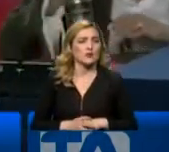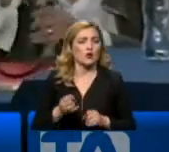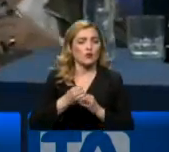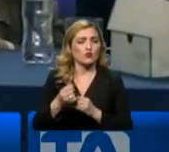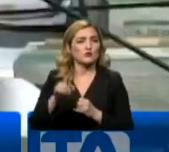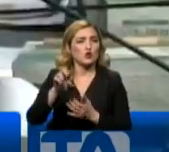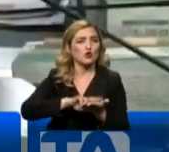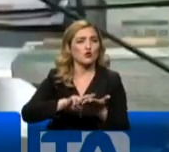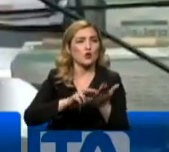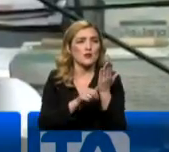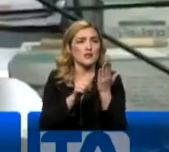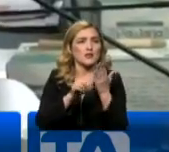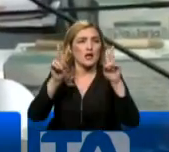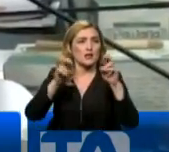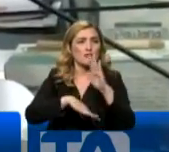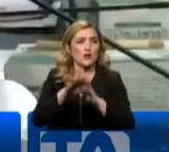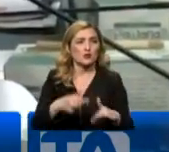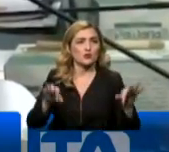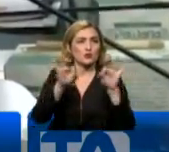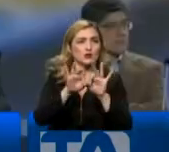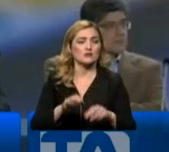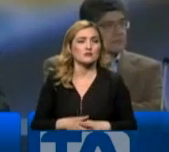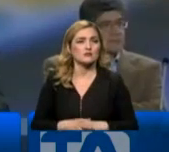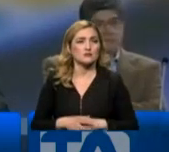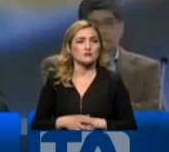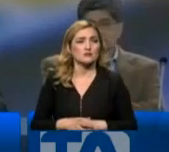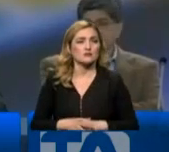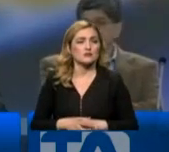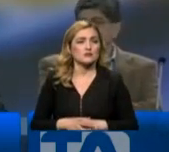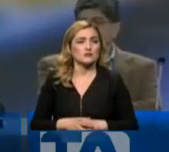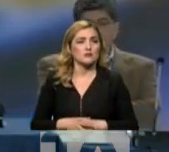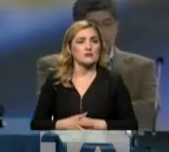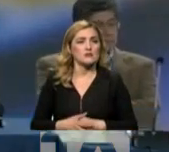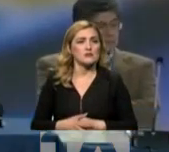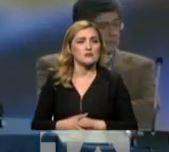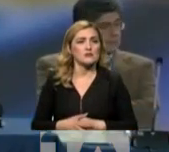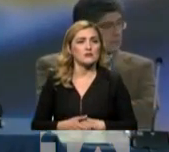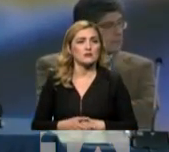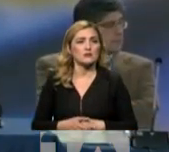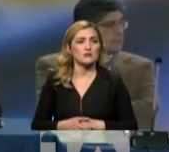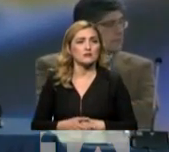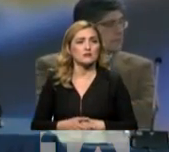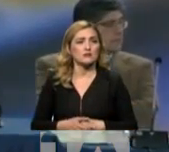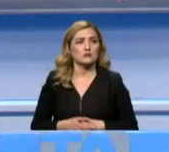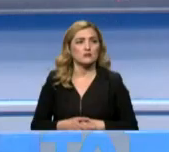sus ministros para tratar temas de coyuntura nacional. En Cuenca, Iván Rodríguez, 24 horas.